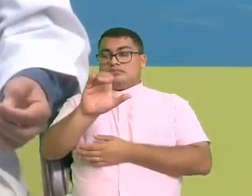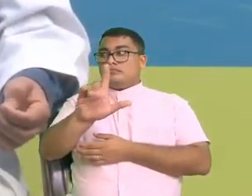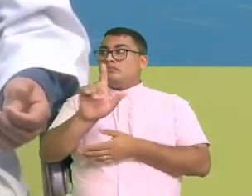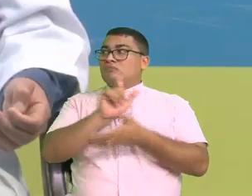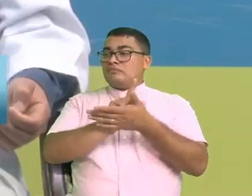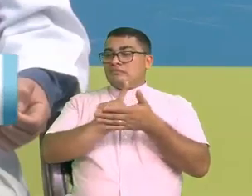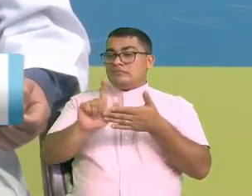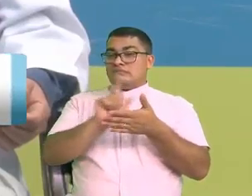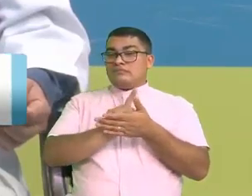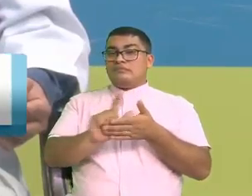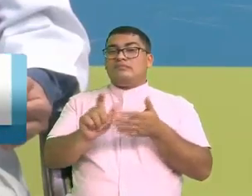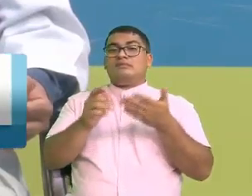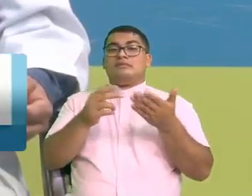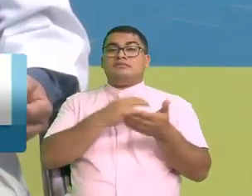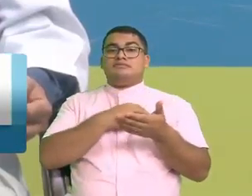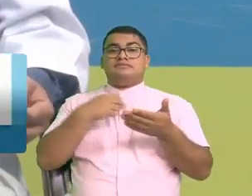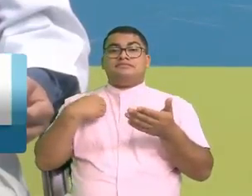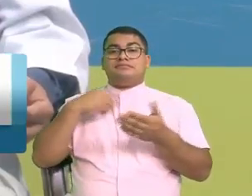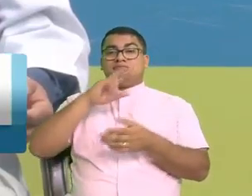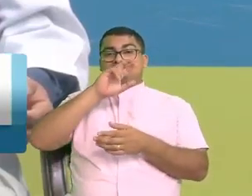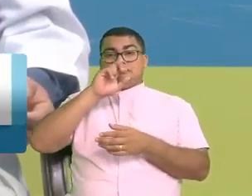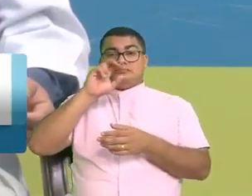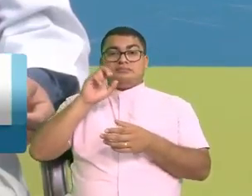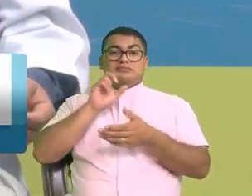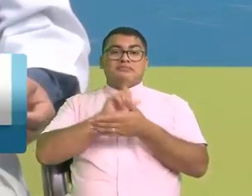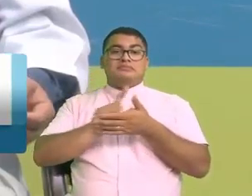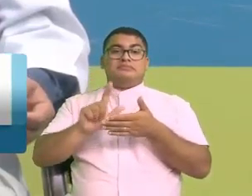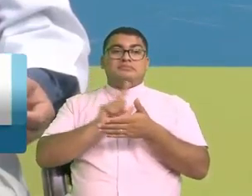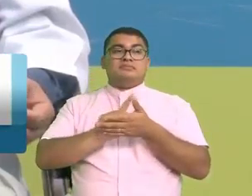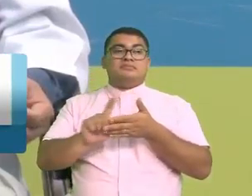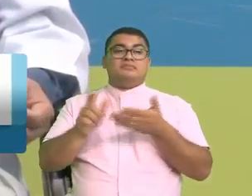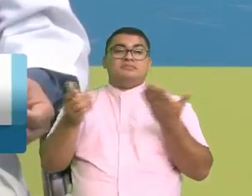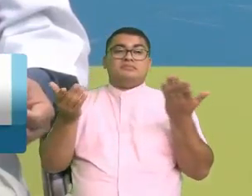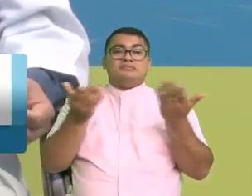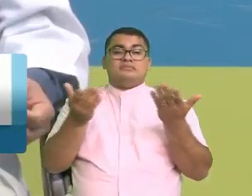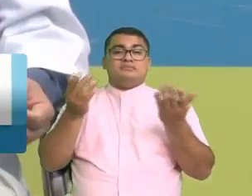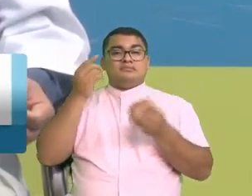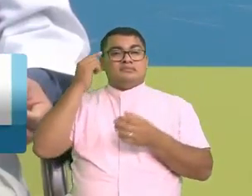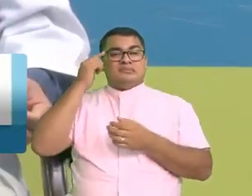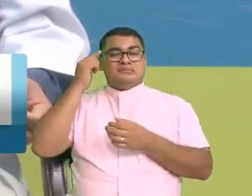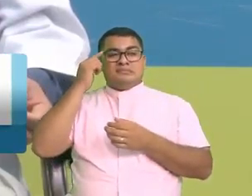la nariz. Entonces, hacerse lavados nasales, yo lo considero